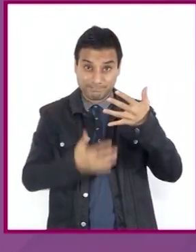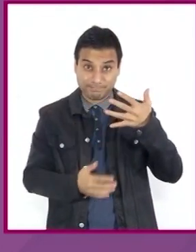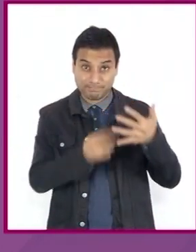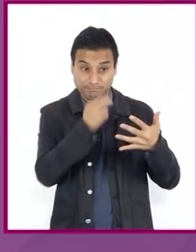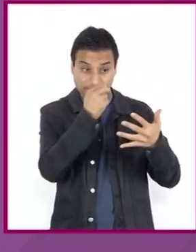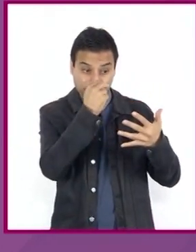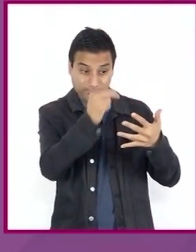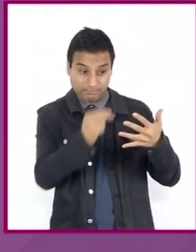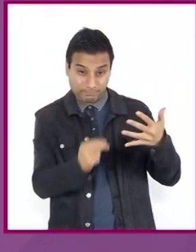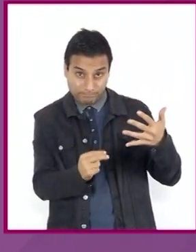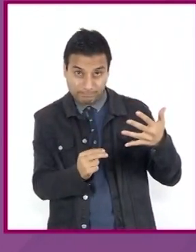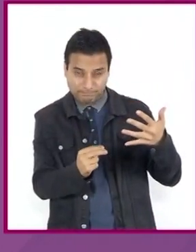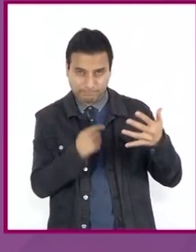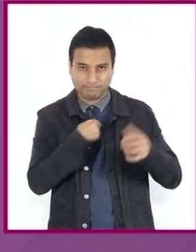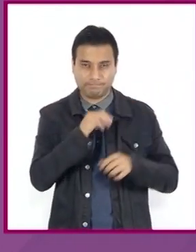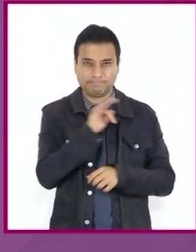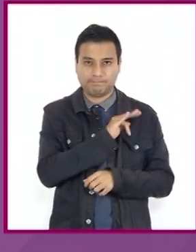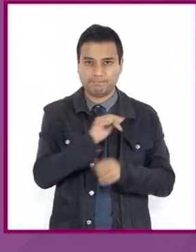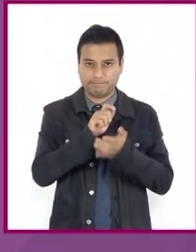los productos que se forman.